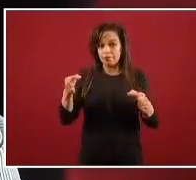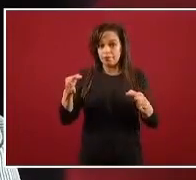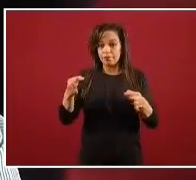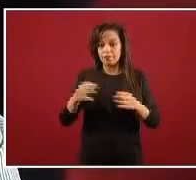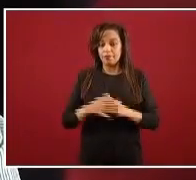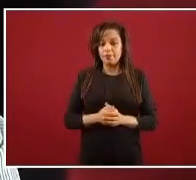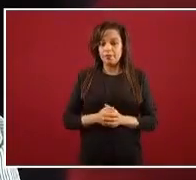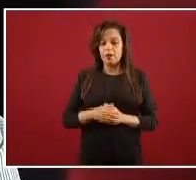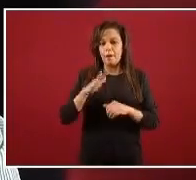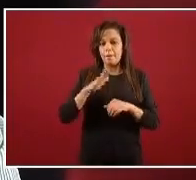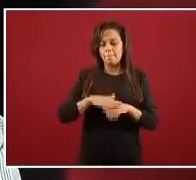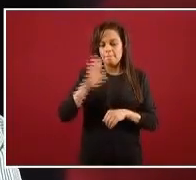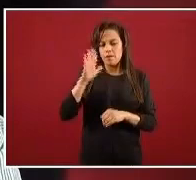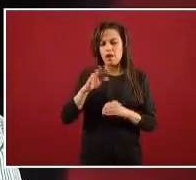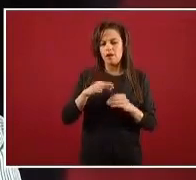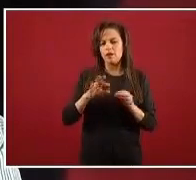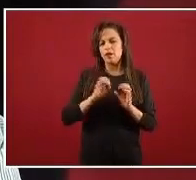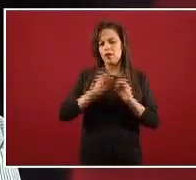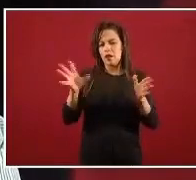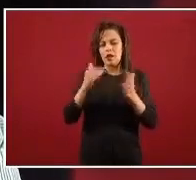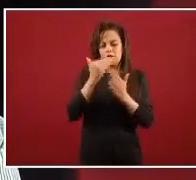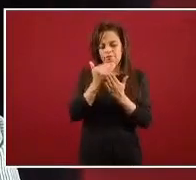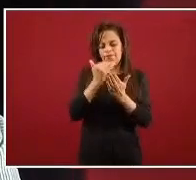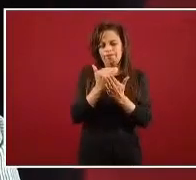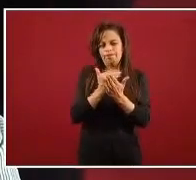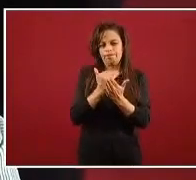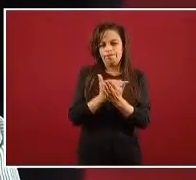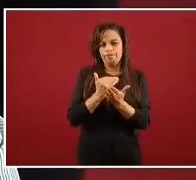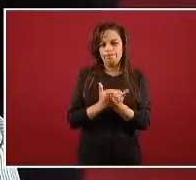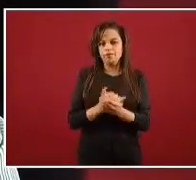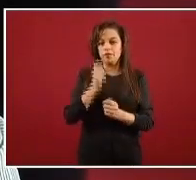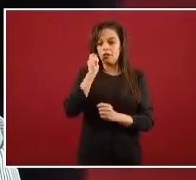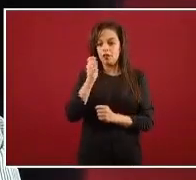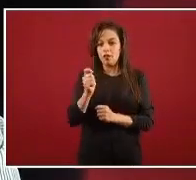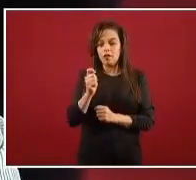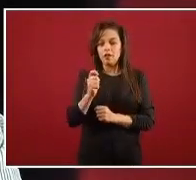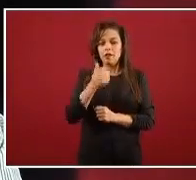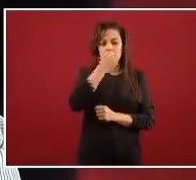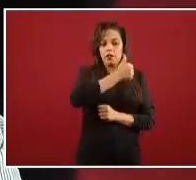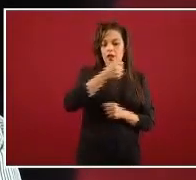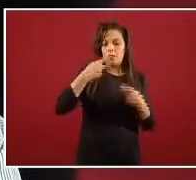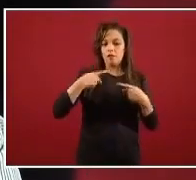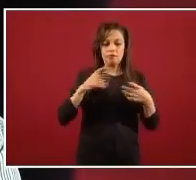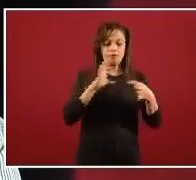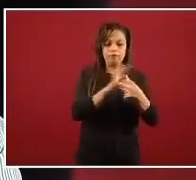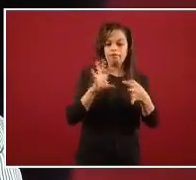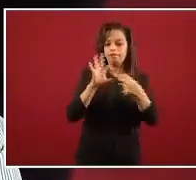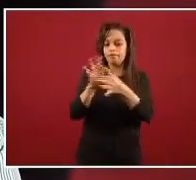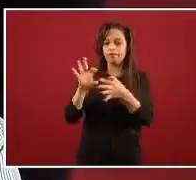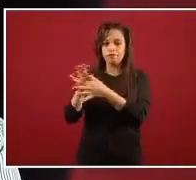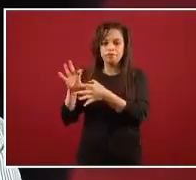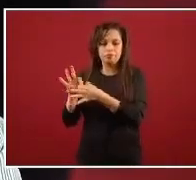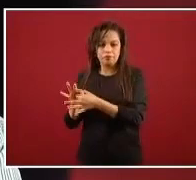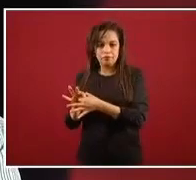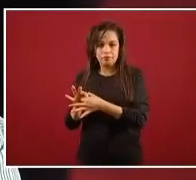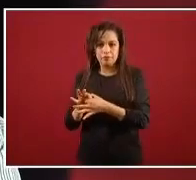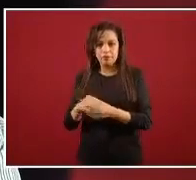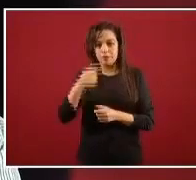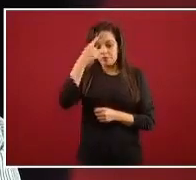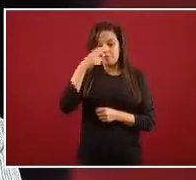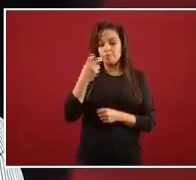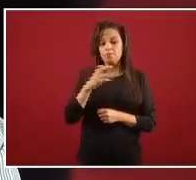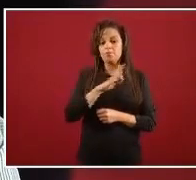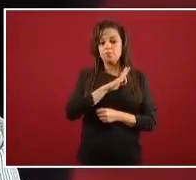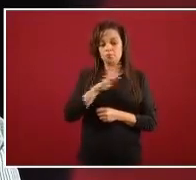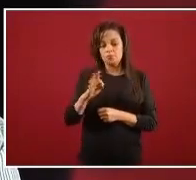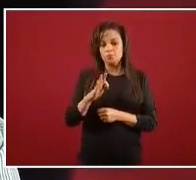indicaciones precisas de lo que corresponde a cada quien y de los elementos necesarios para